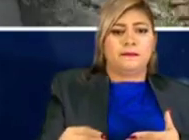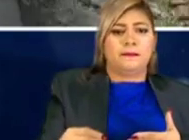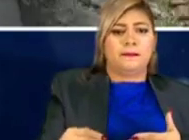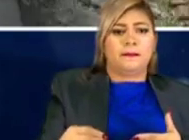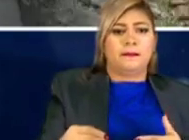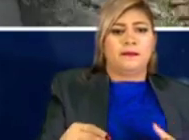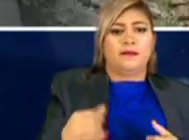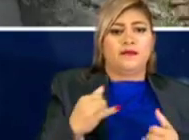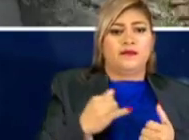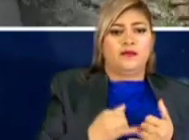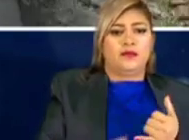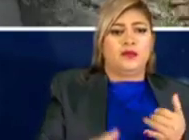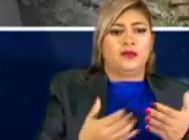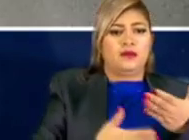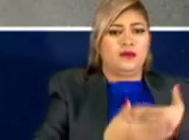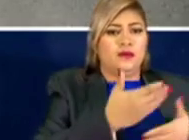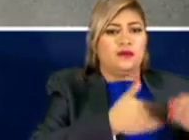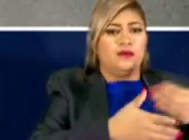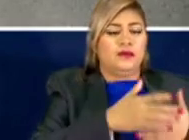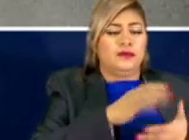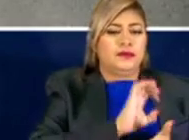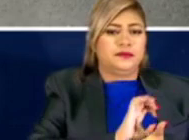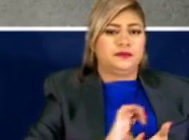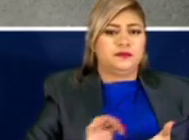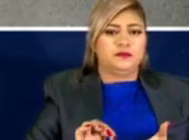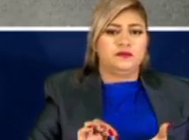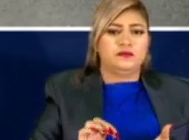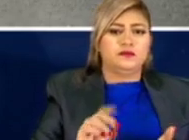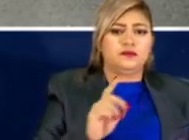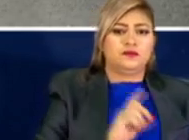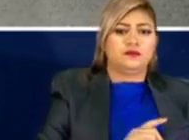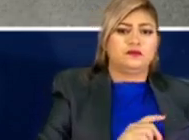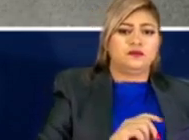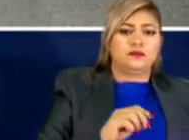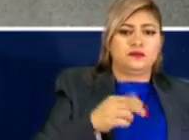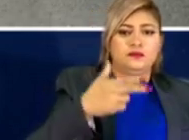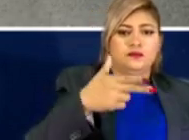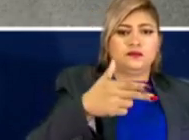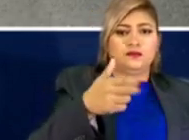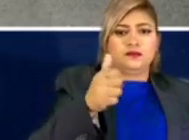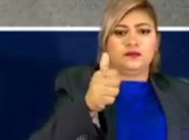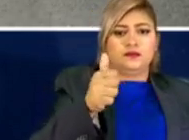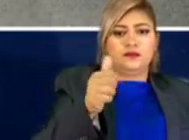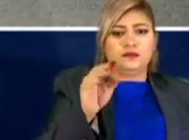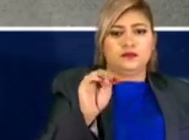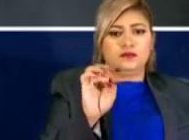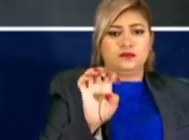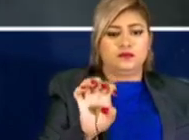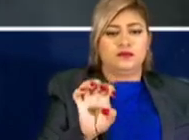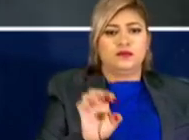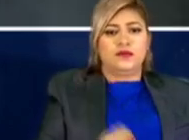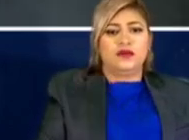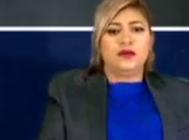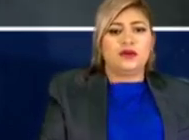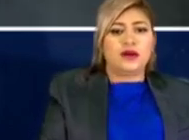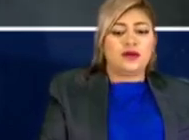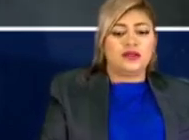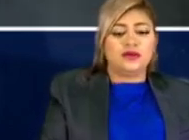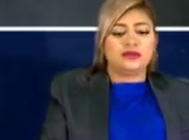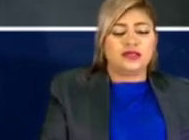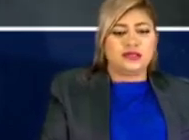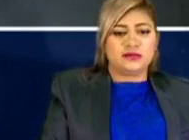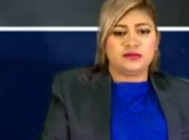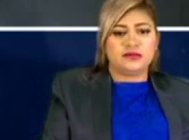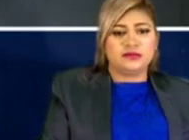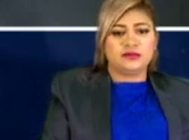Se terminó la construcción del colegio Dr. Armodio Arias Madrid en Chame, Panamá Oeste, con una inversión de